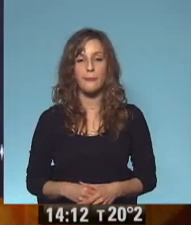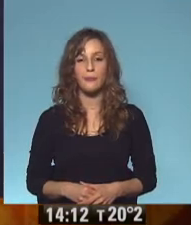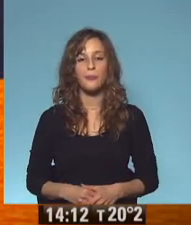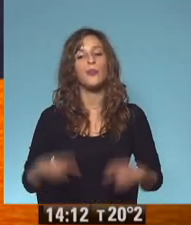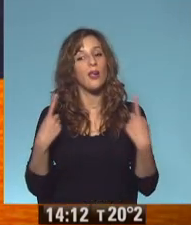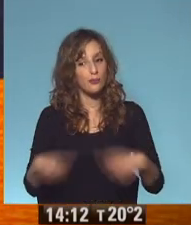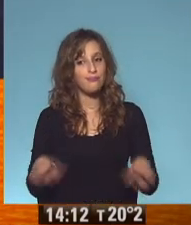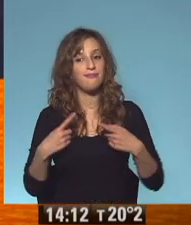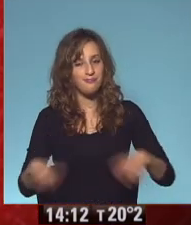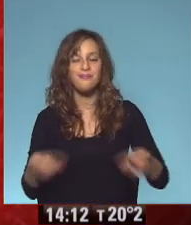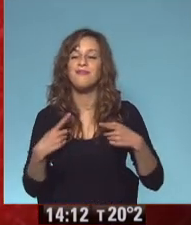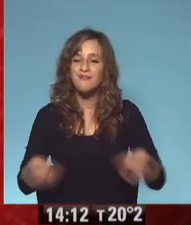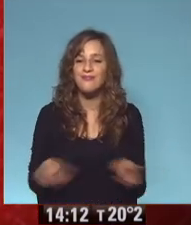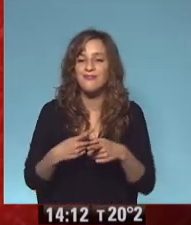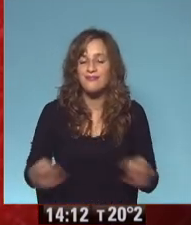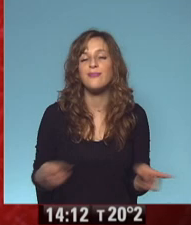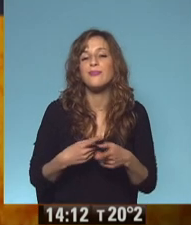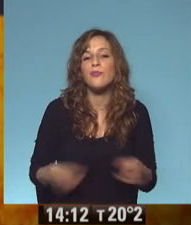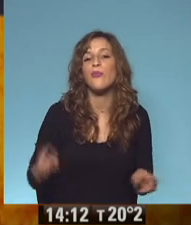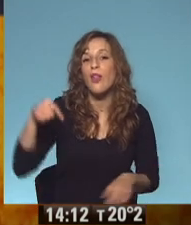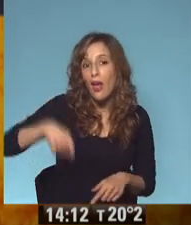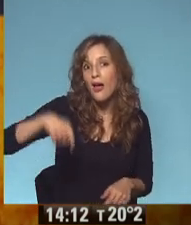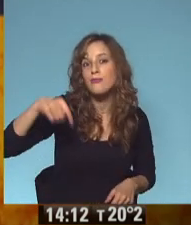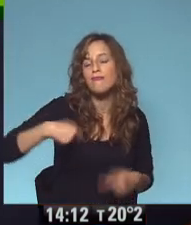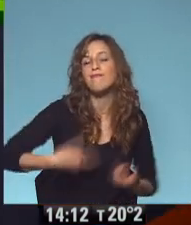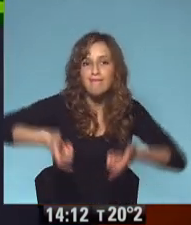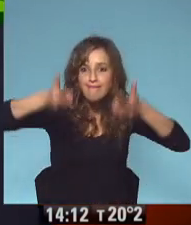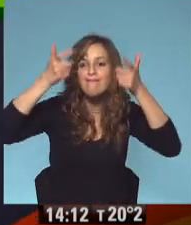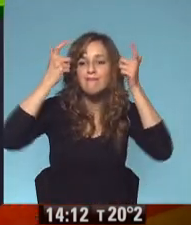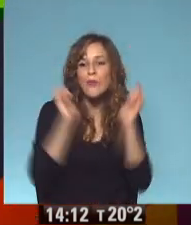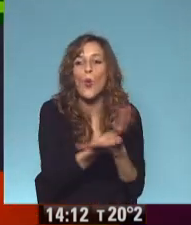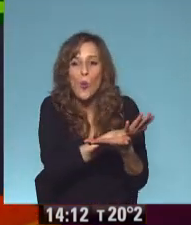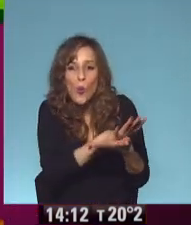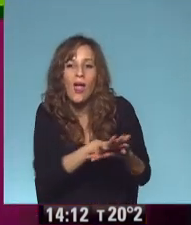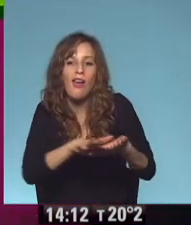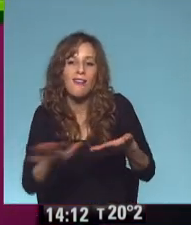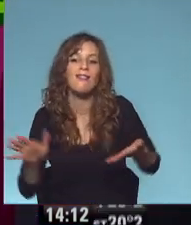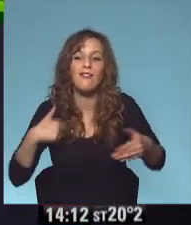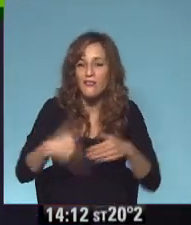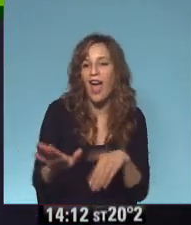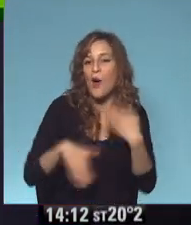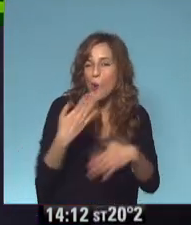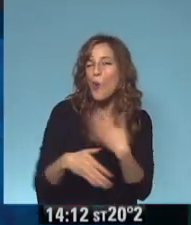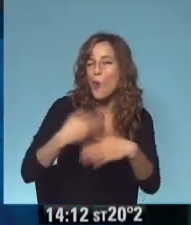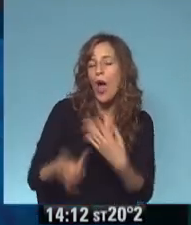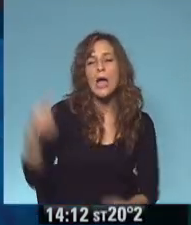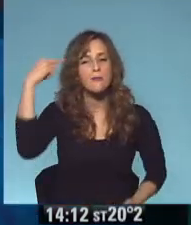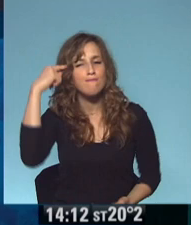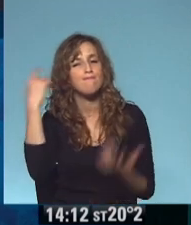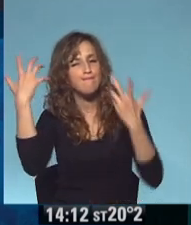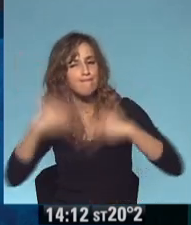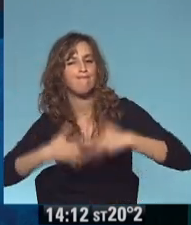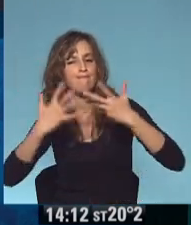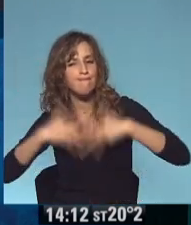Por más aventuras, vamos todos juntos a jugar y a pensar.